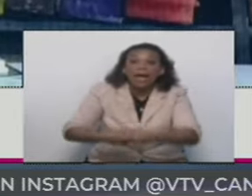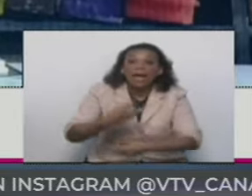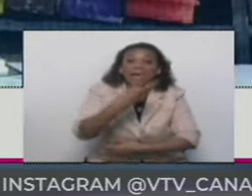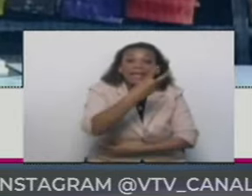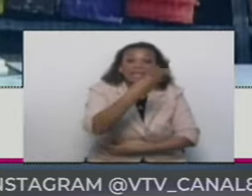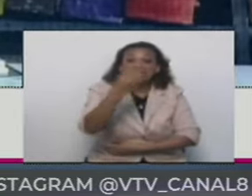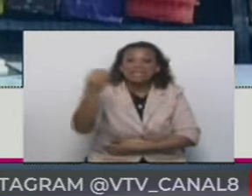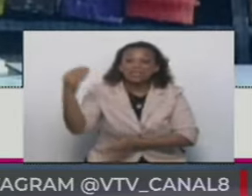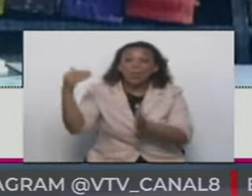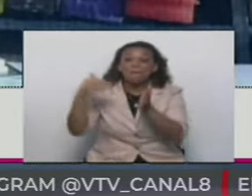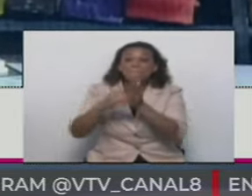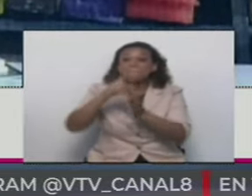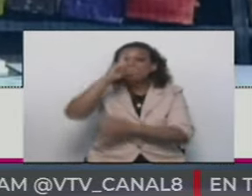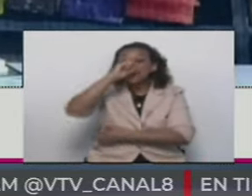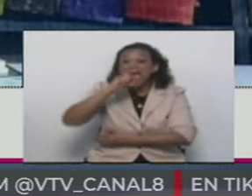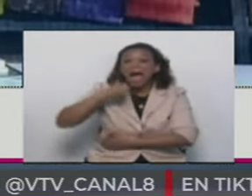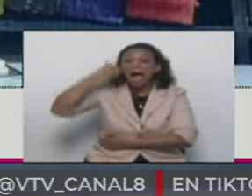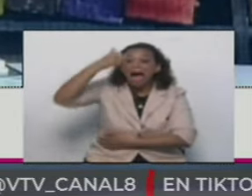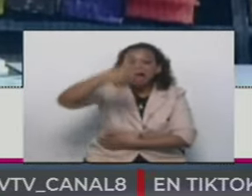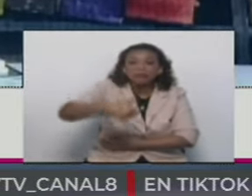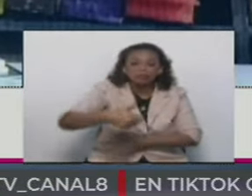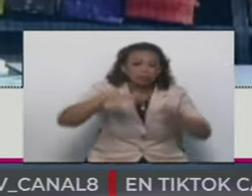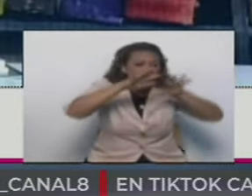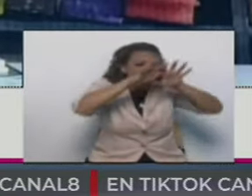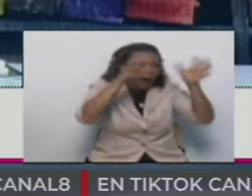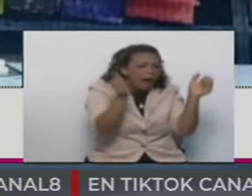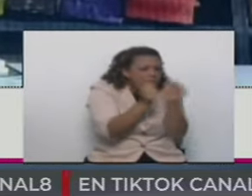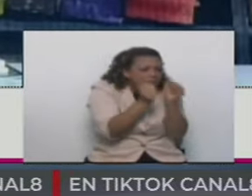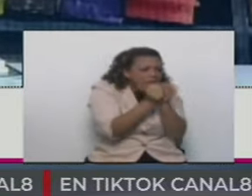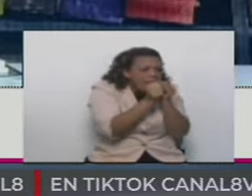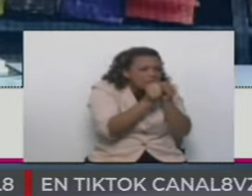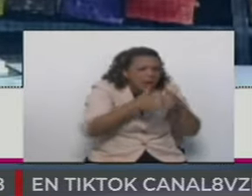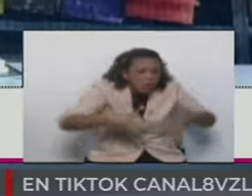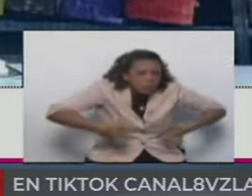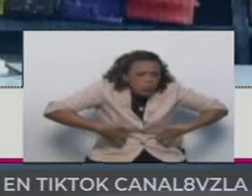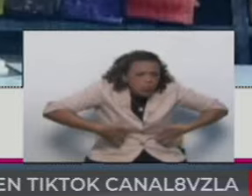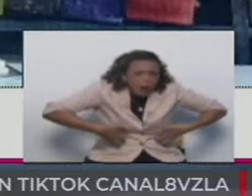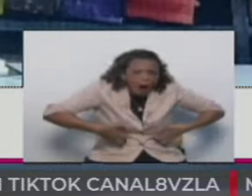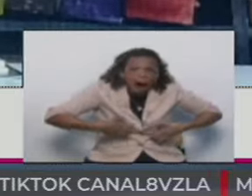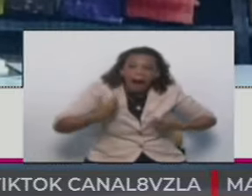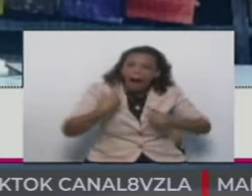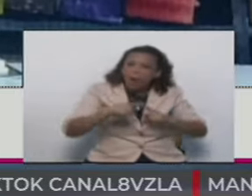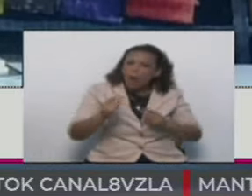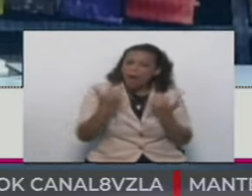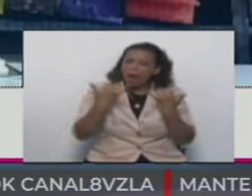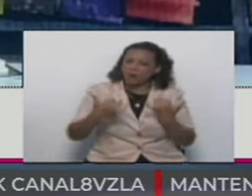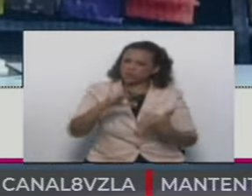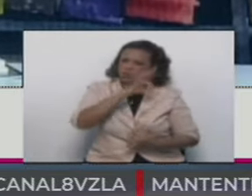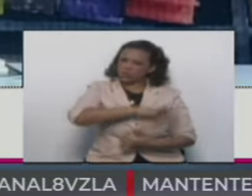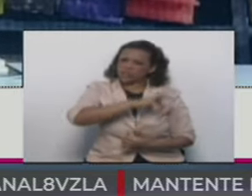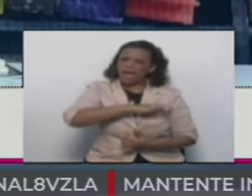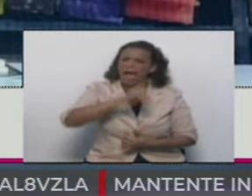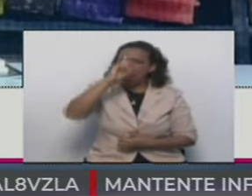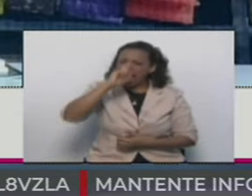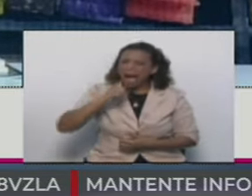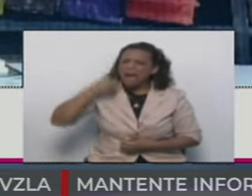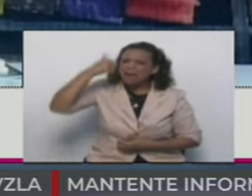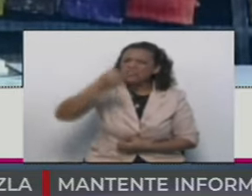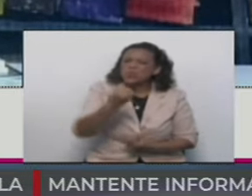años del Homo sapiens. Ahora, la sociedad y la civilización humana, ¿cuántos años tiene?